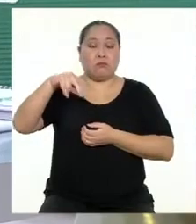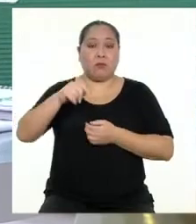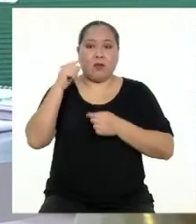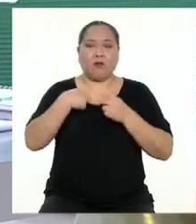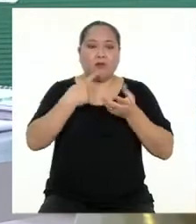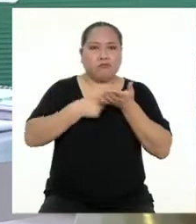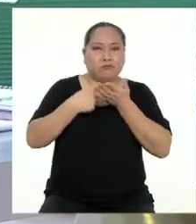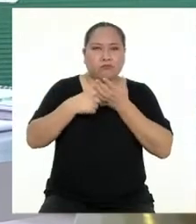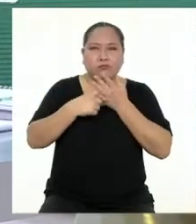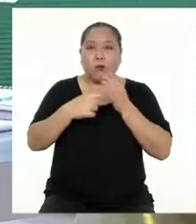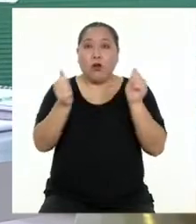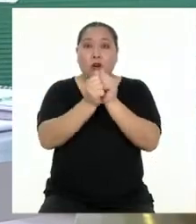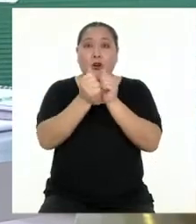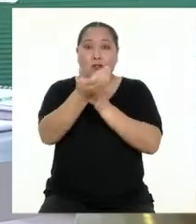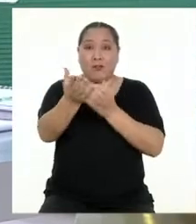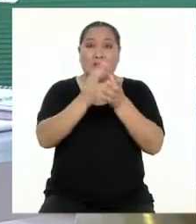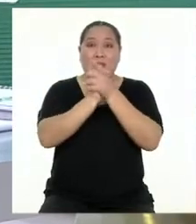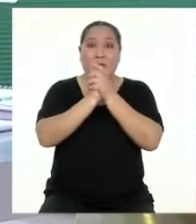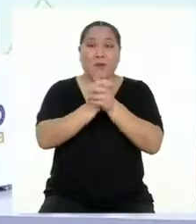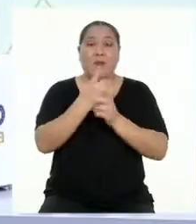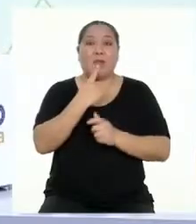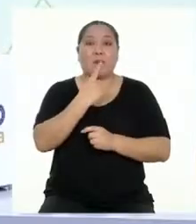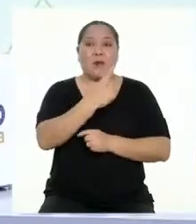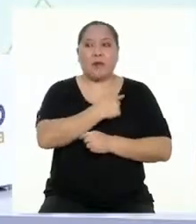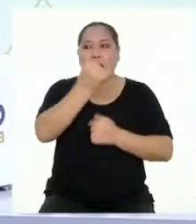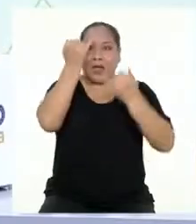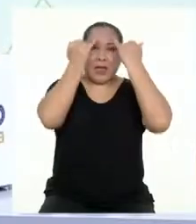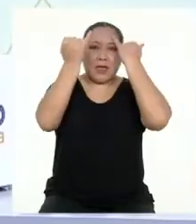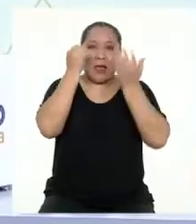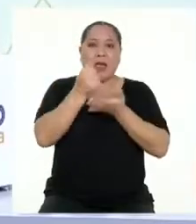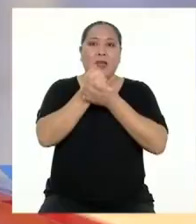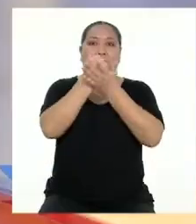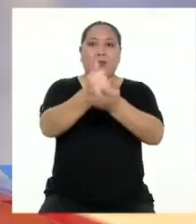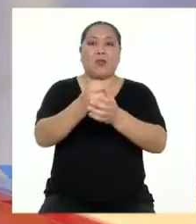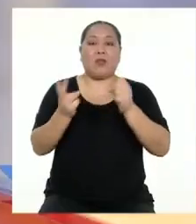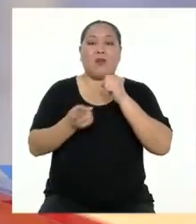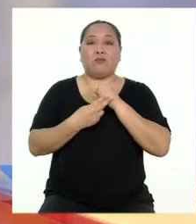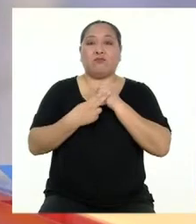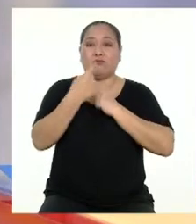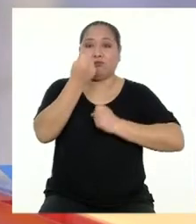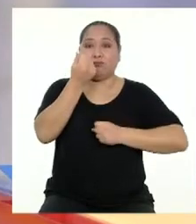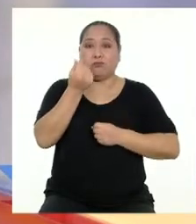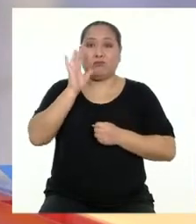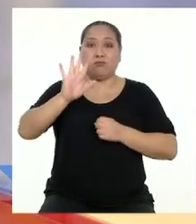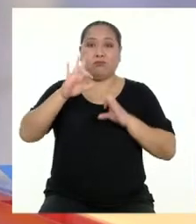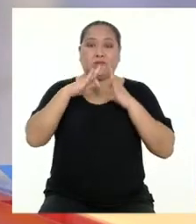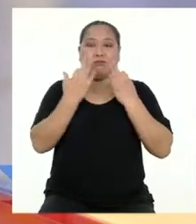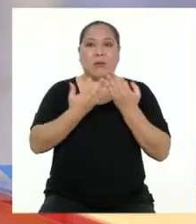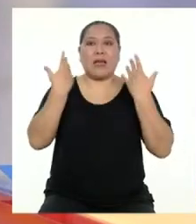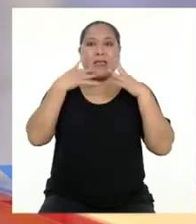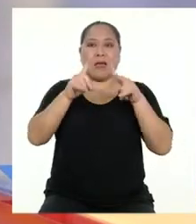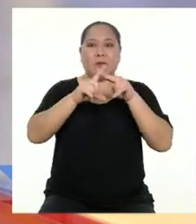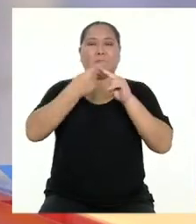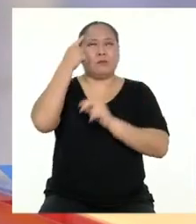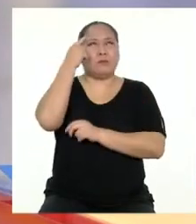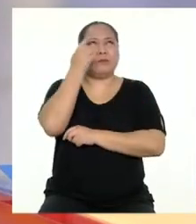de secundaria en ideas que le ayuden a colaborar con la economía de su familia. Entonces, a pensar.